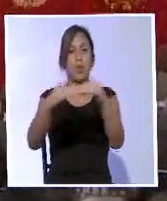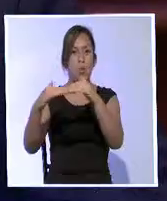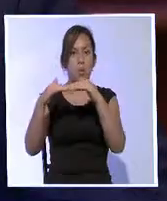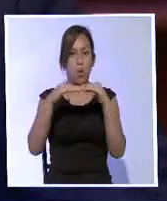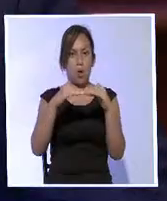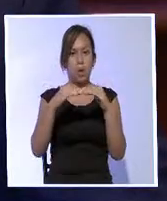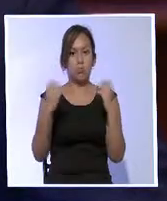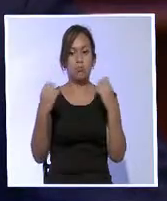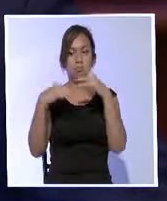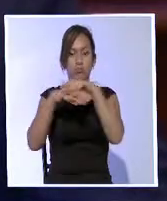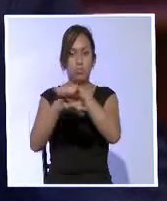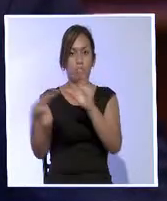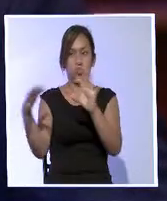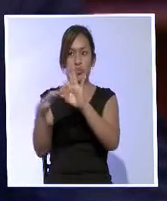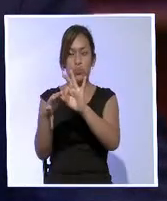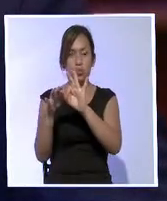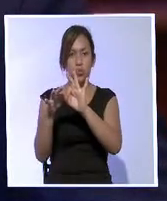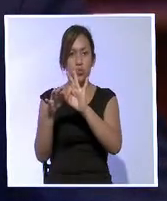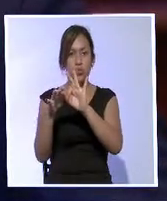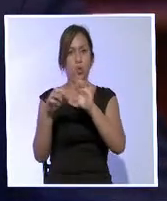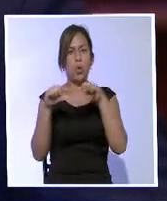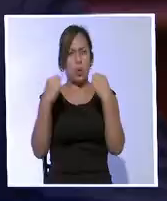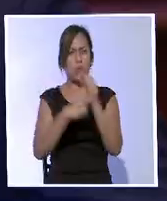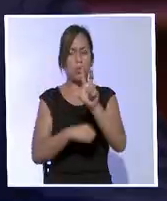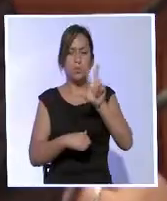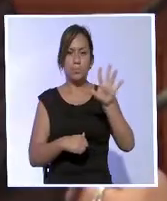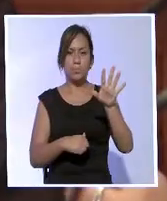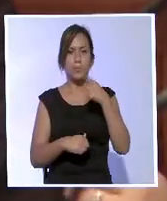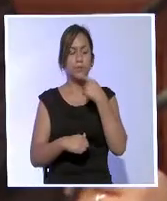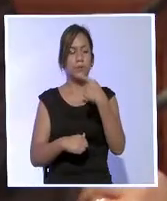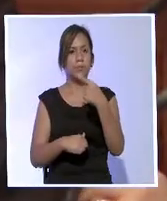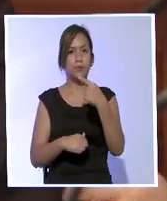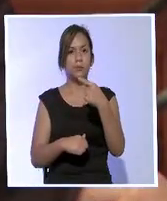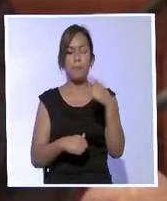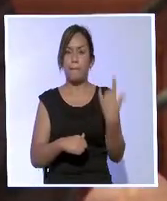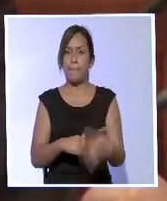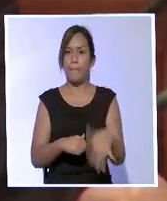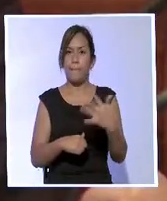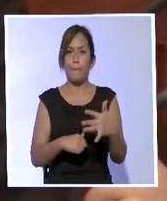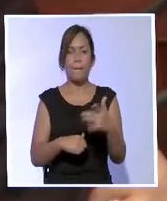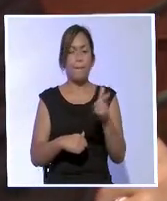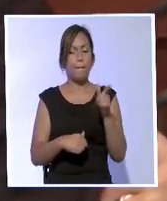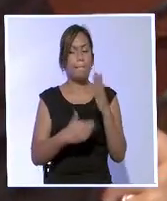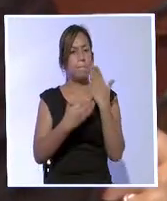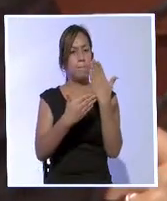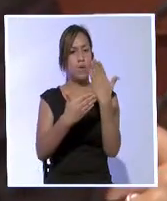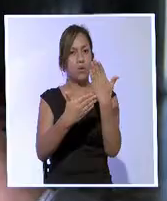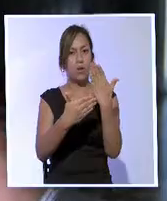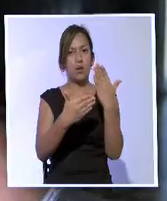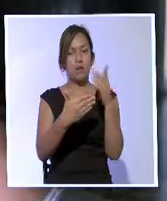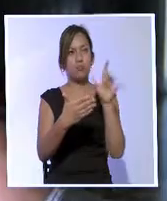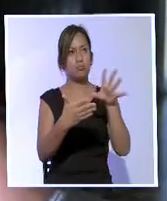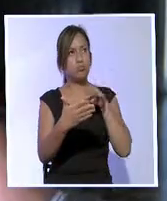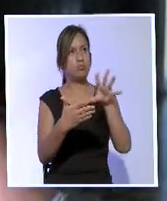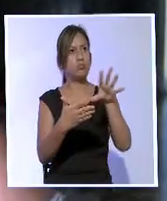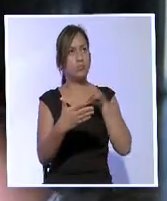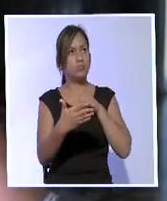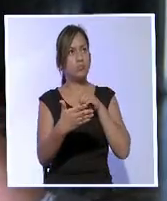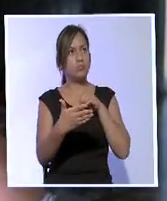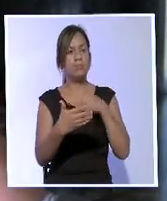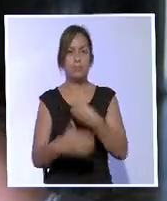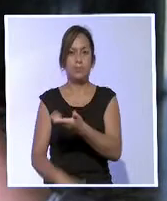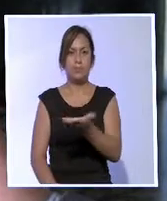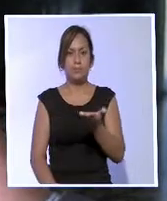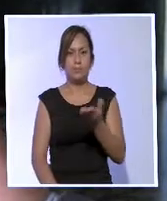coalición con alianza país también destaca lo que afirma es el legado de rafael correa ha recuperado el